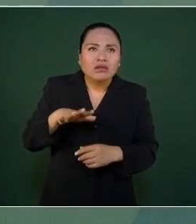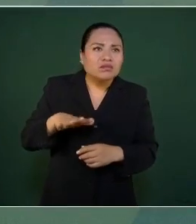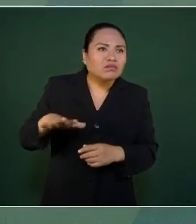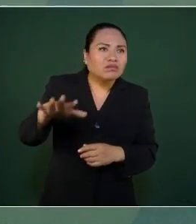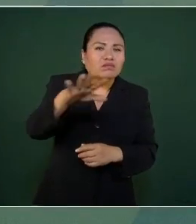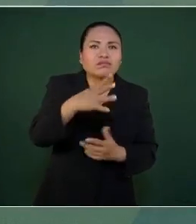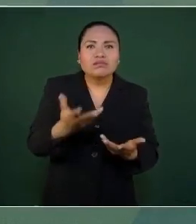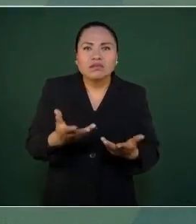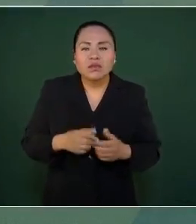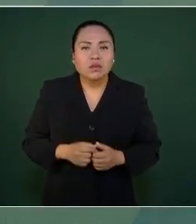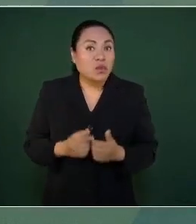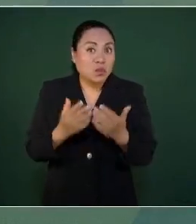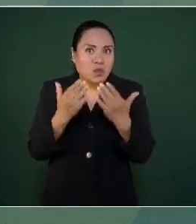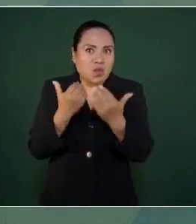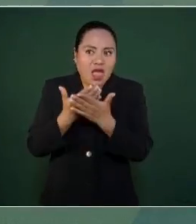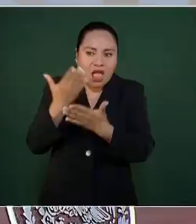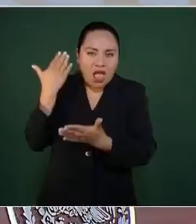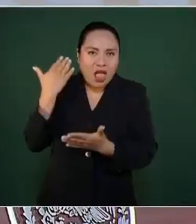dejaron